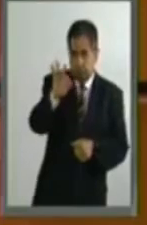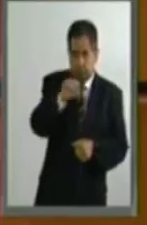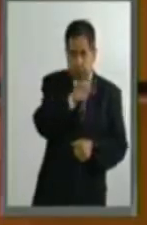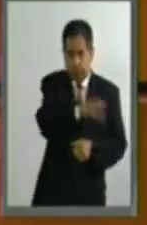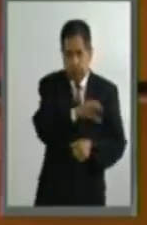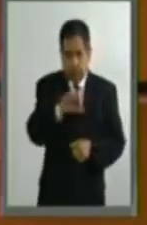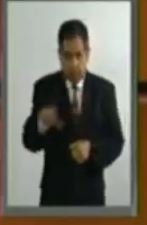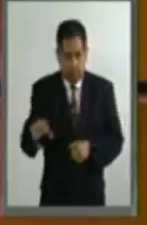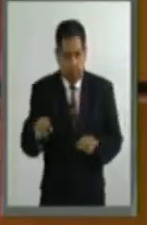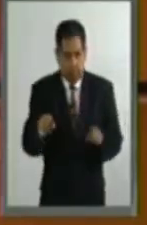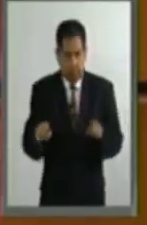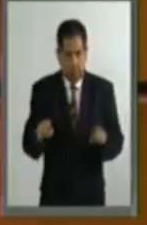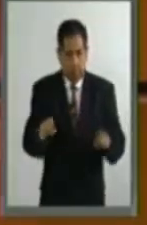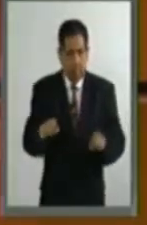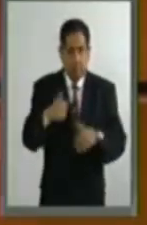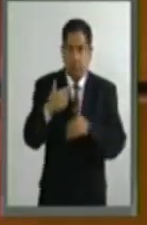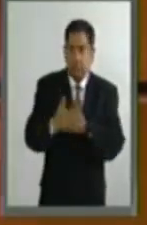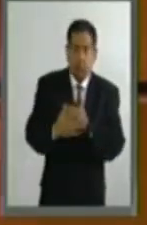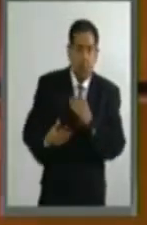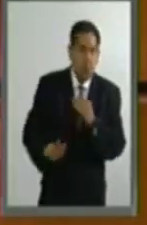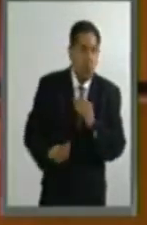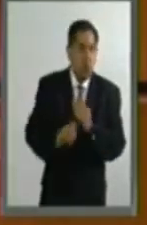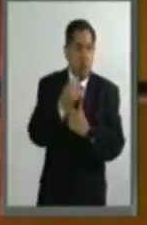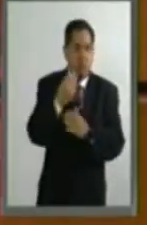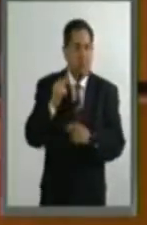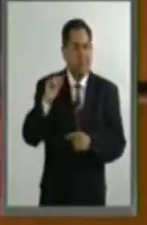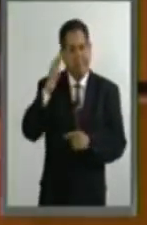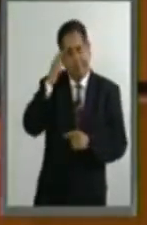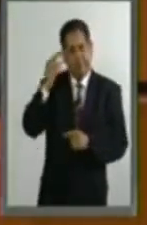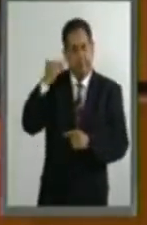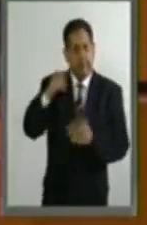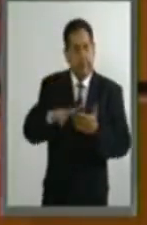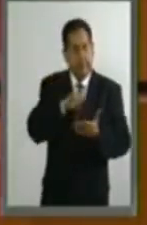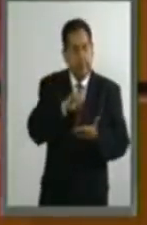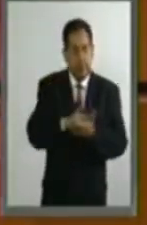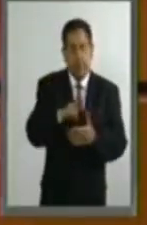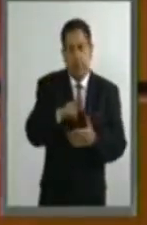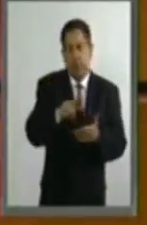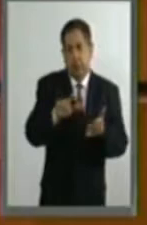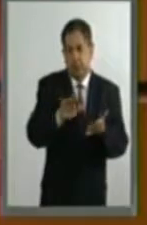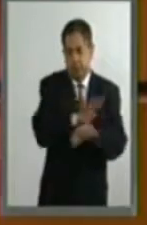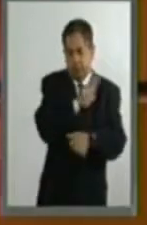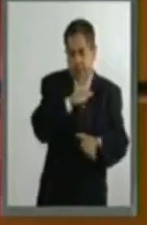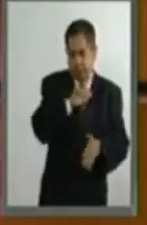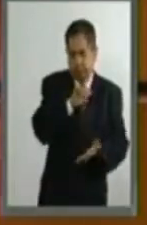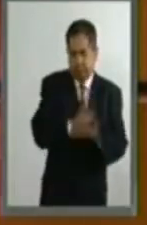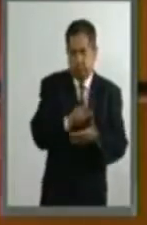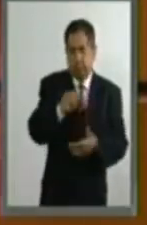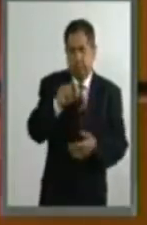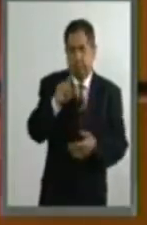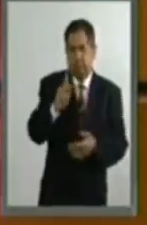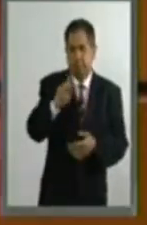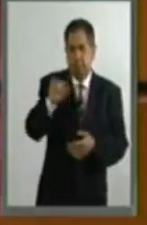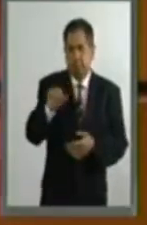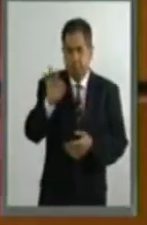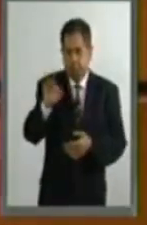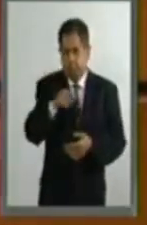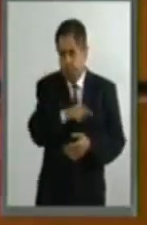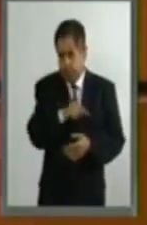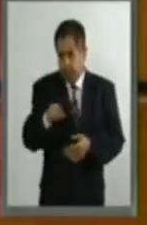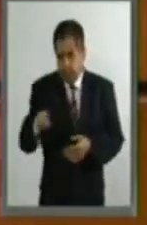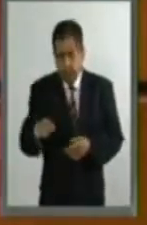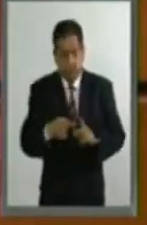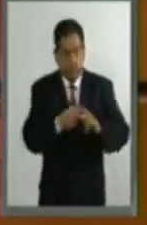Federación, que se crean con motivo de la reforma a la Ley Orgánica del Poder Judicial de la Federación, deberán